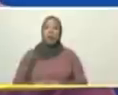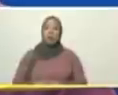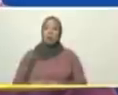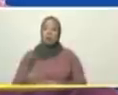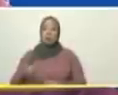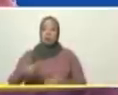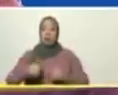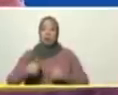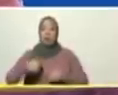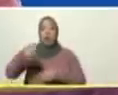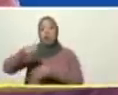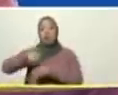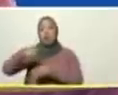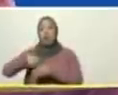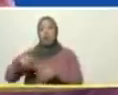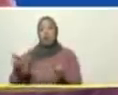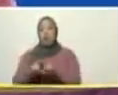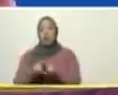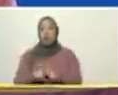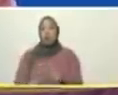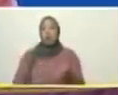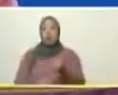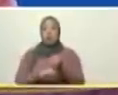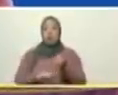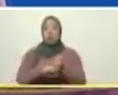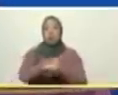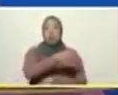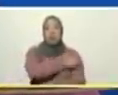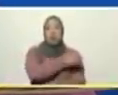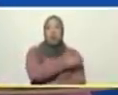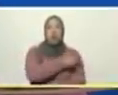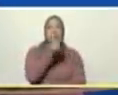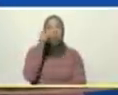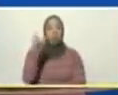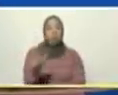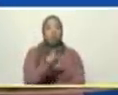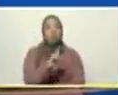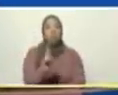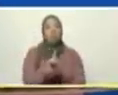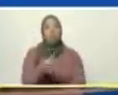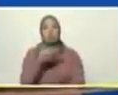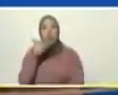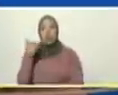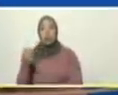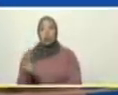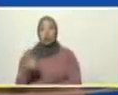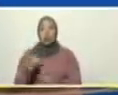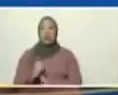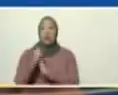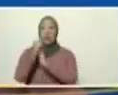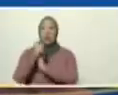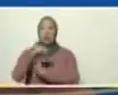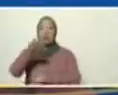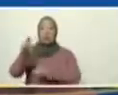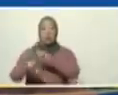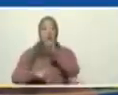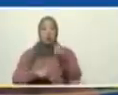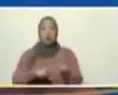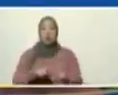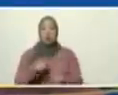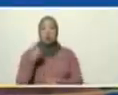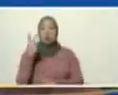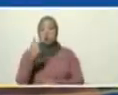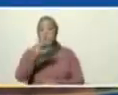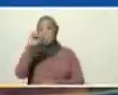termina votando por los que realmente quieren llevar mejorada sus vidas. Lo hicimos en Recoleta y como usted dijo, teníamos el